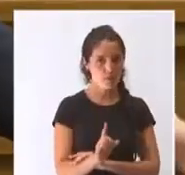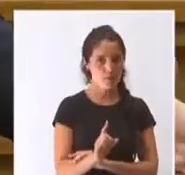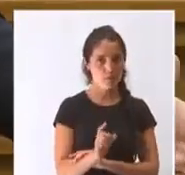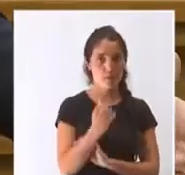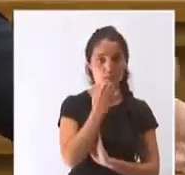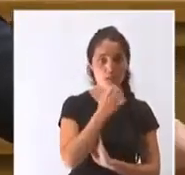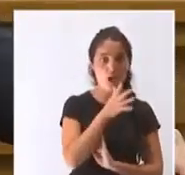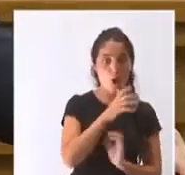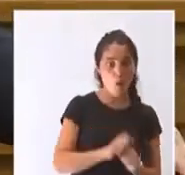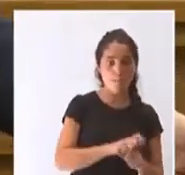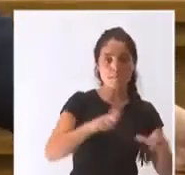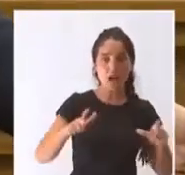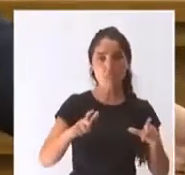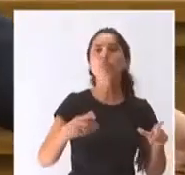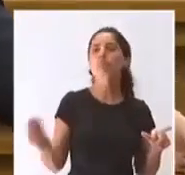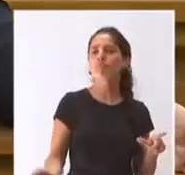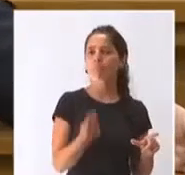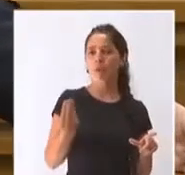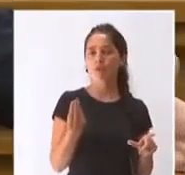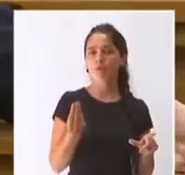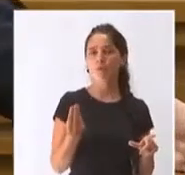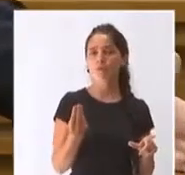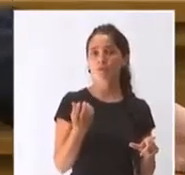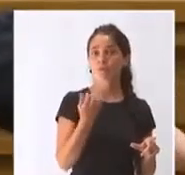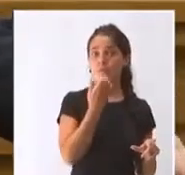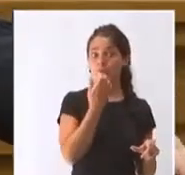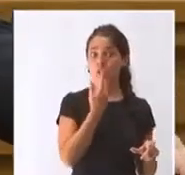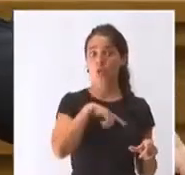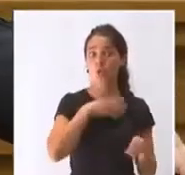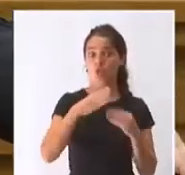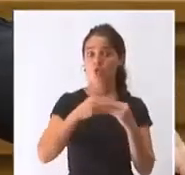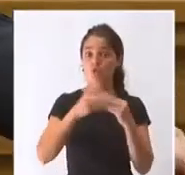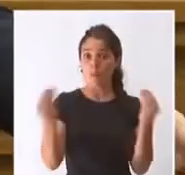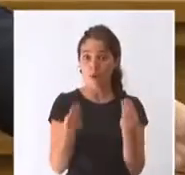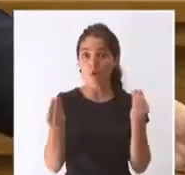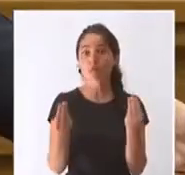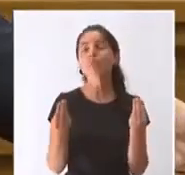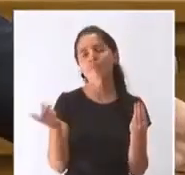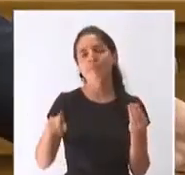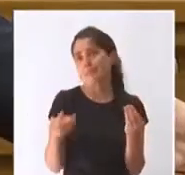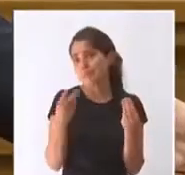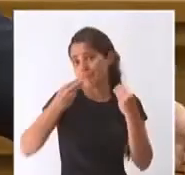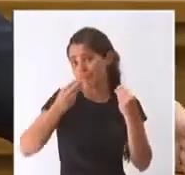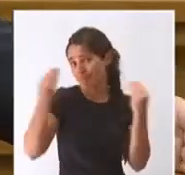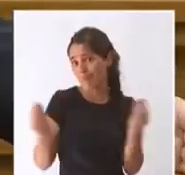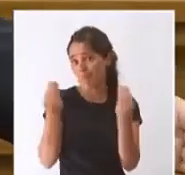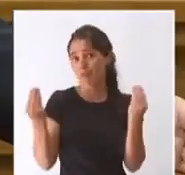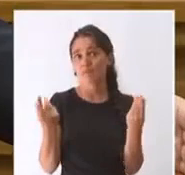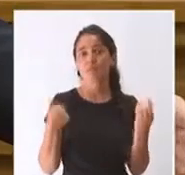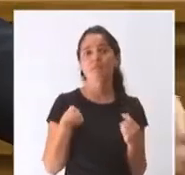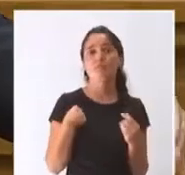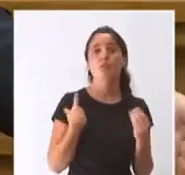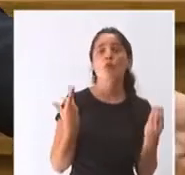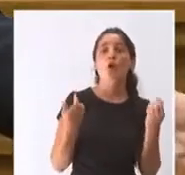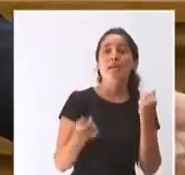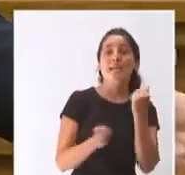cuanto más mejor y evidentemente cuanto más eficiente es mejor yo no voy a coincidir nunca con una estrategia que pase en europa